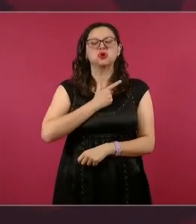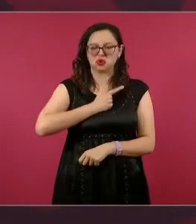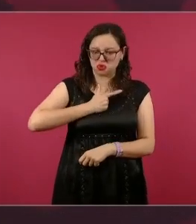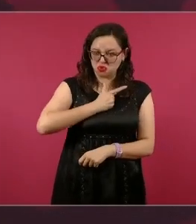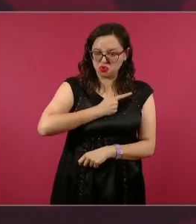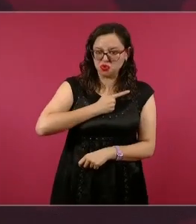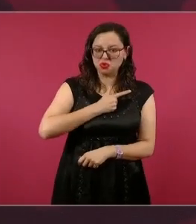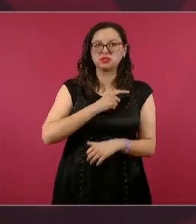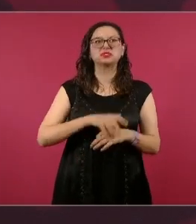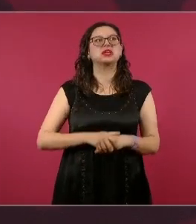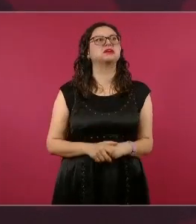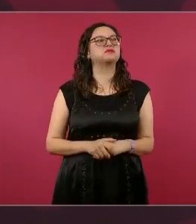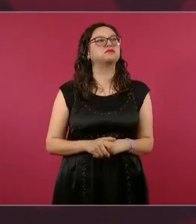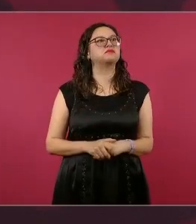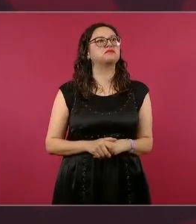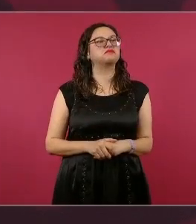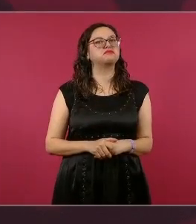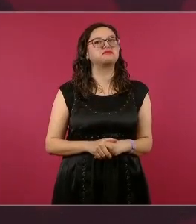el pueblo no sabe,